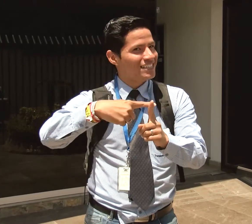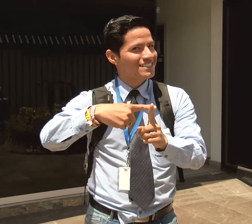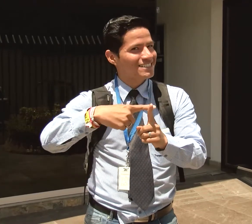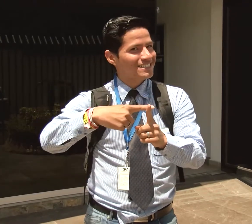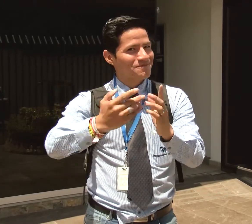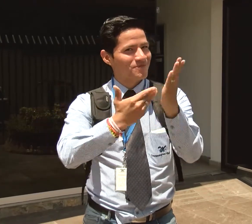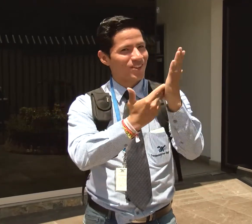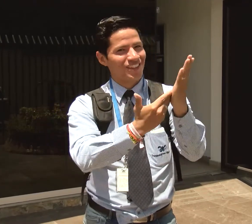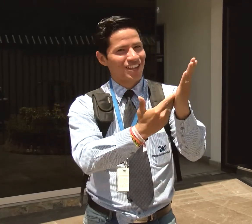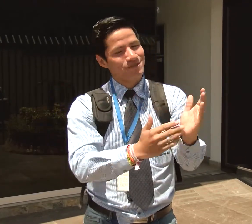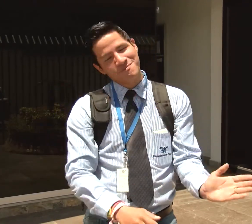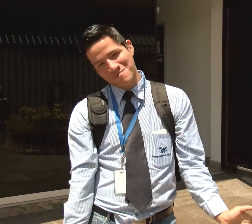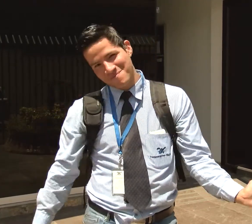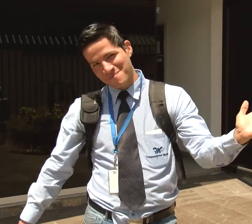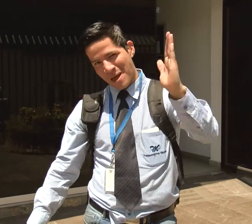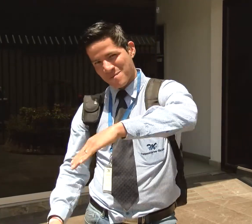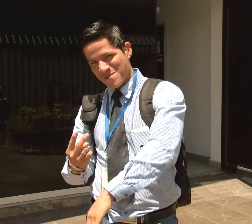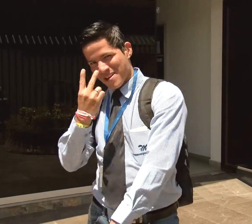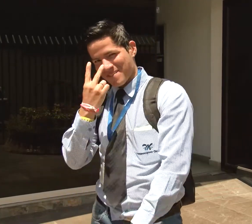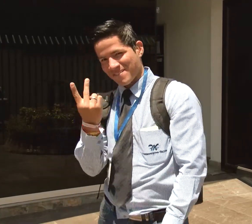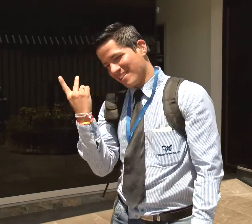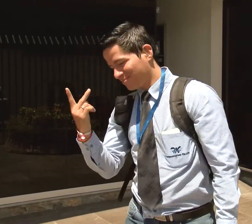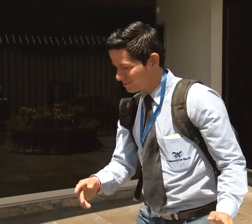y también como modelo. ¡Vamos!